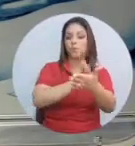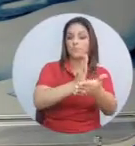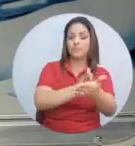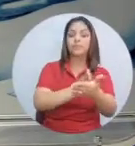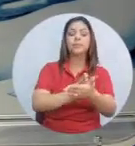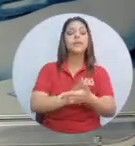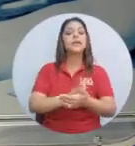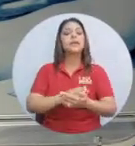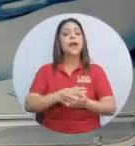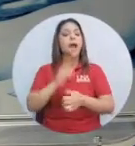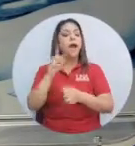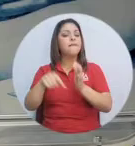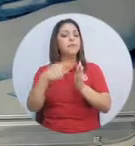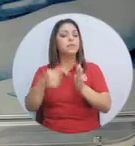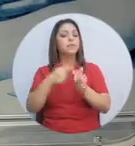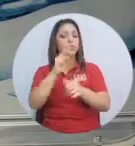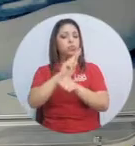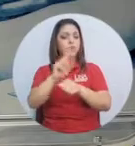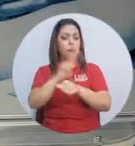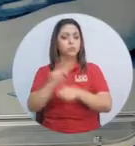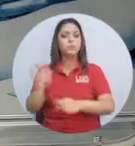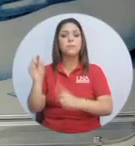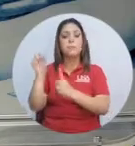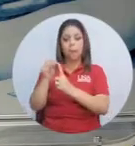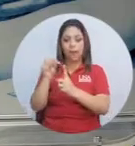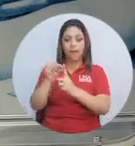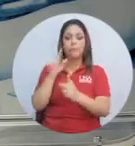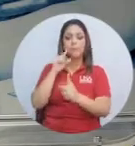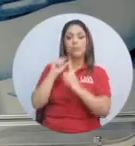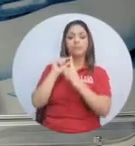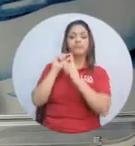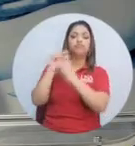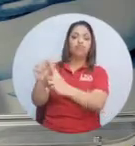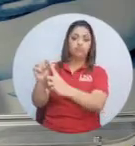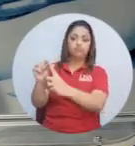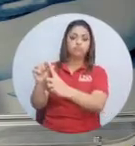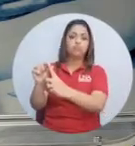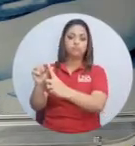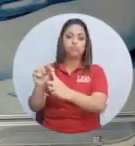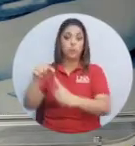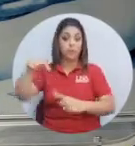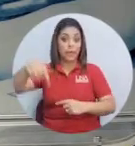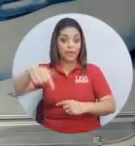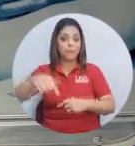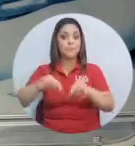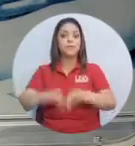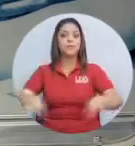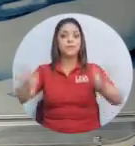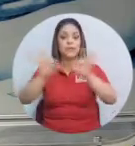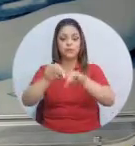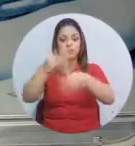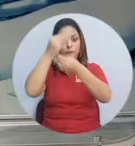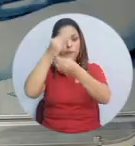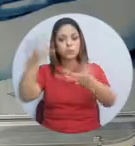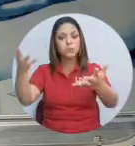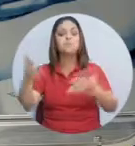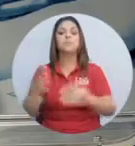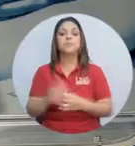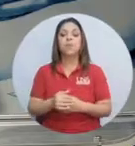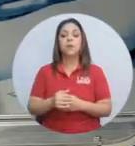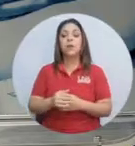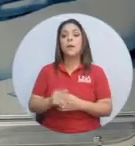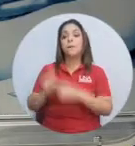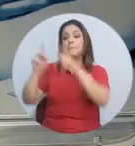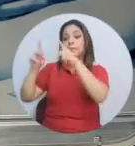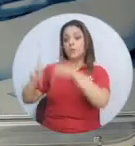palabras para encasillarlos, entonces también utilizamos, y eso se ha validado, pero valga el espacio acá de una mirada para decirlo. Hablamos